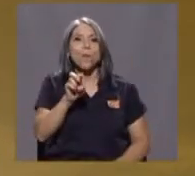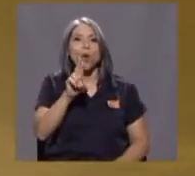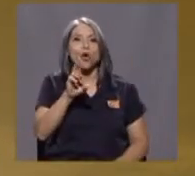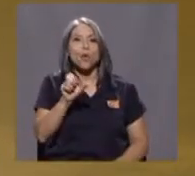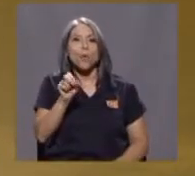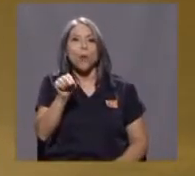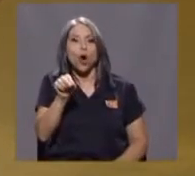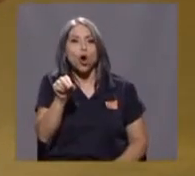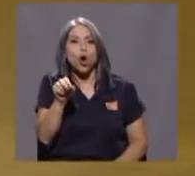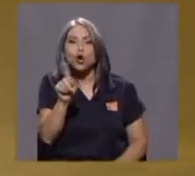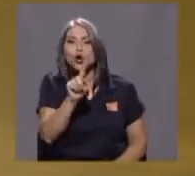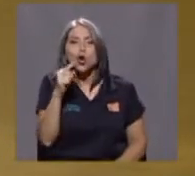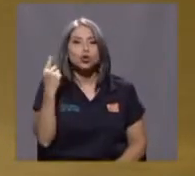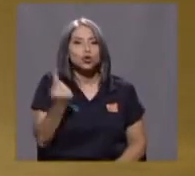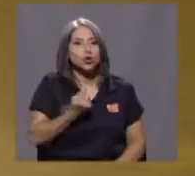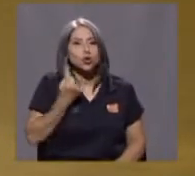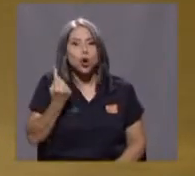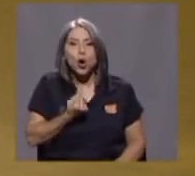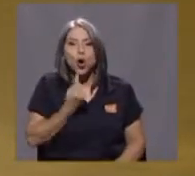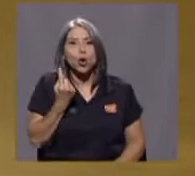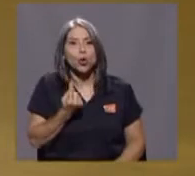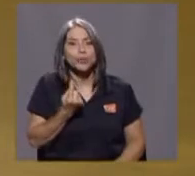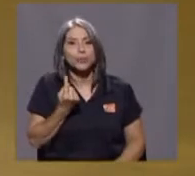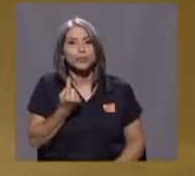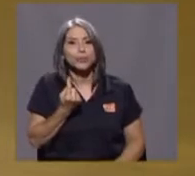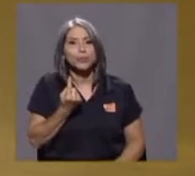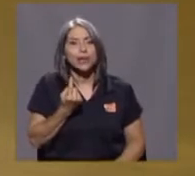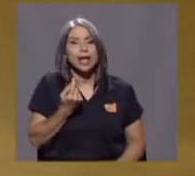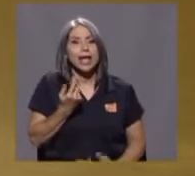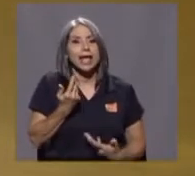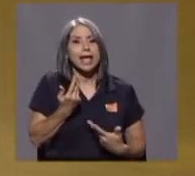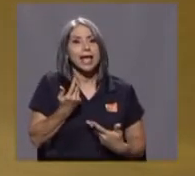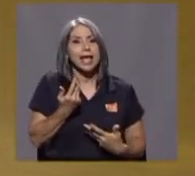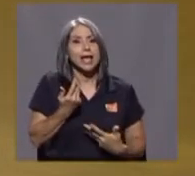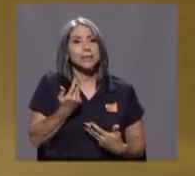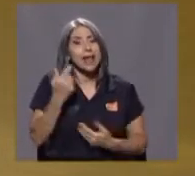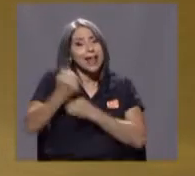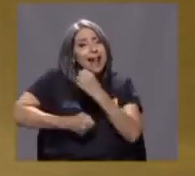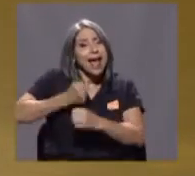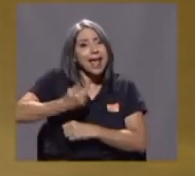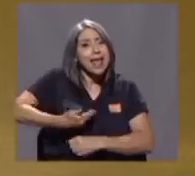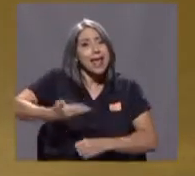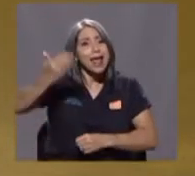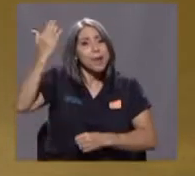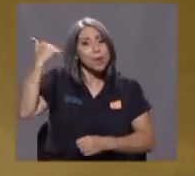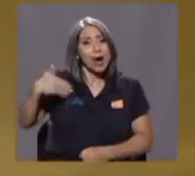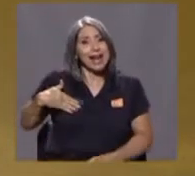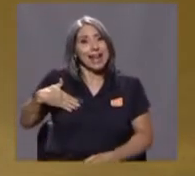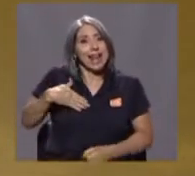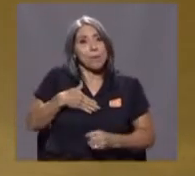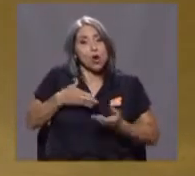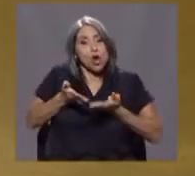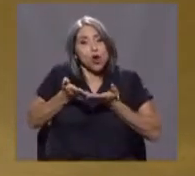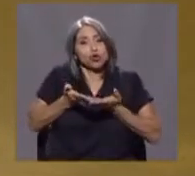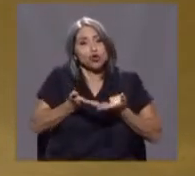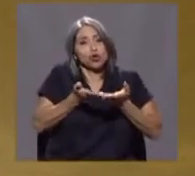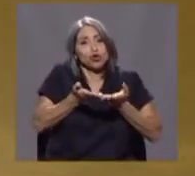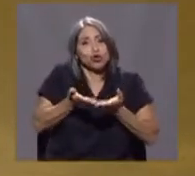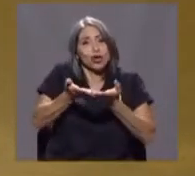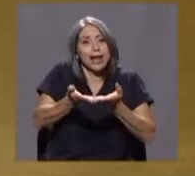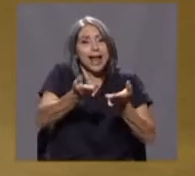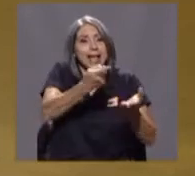solo tuvo en la época que llega Napoleón a España